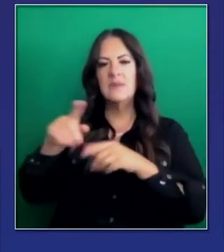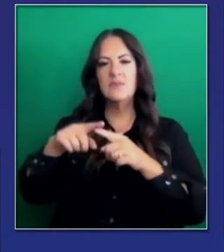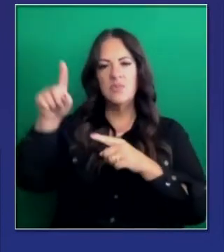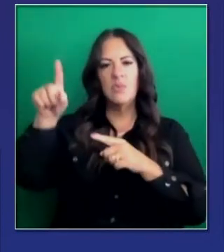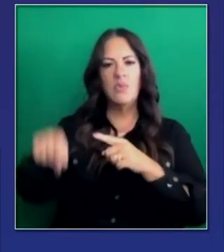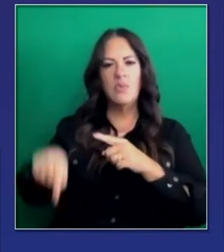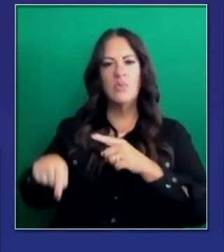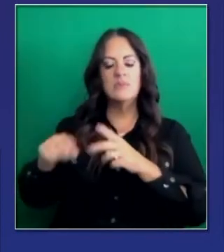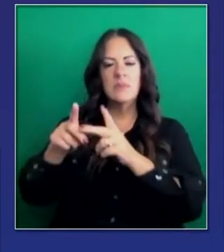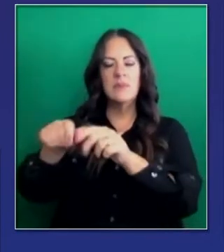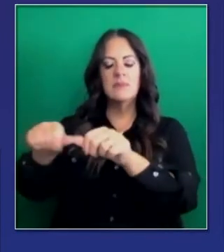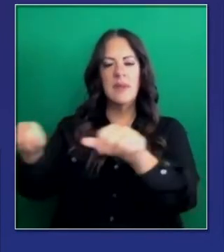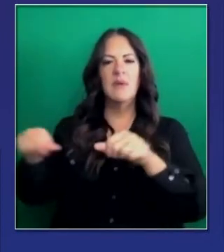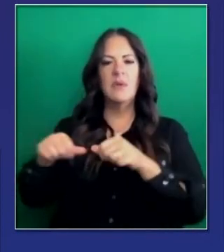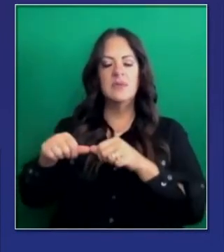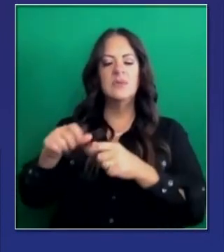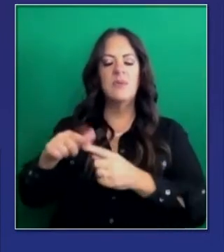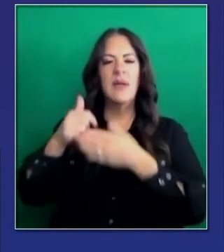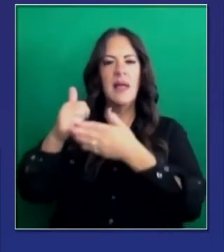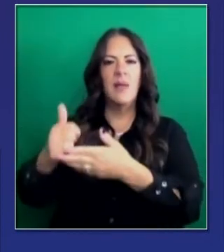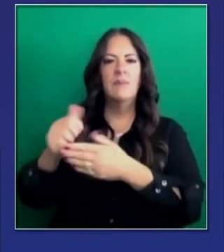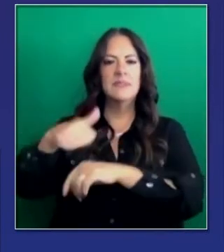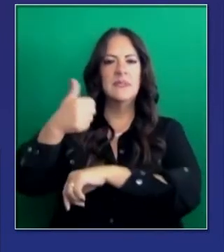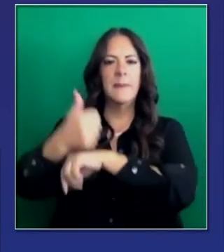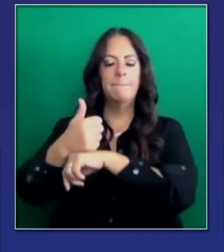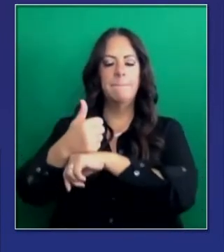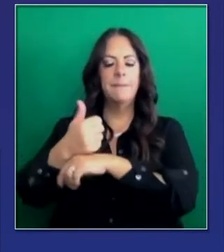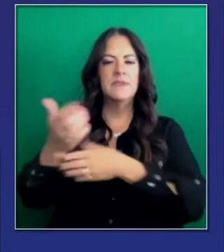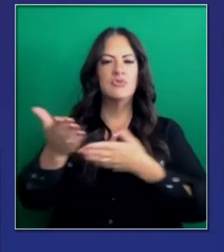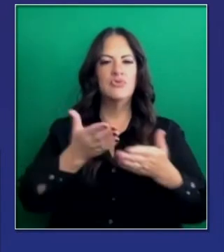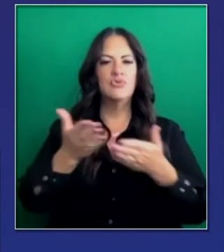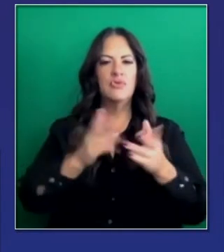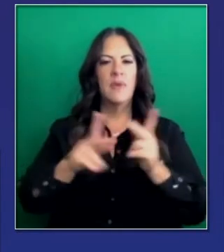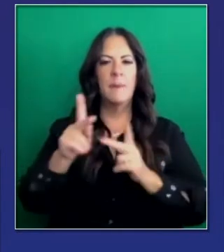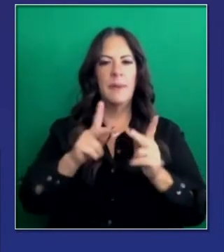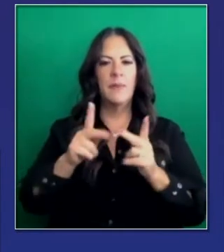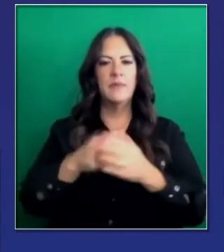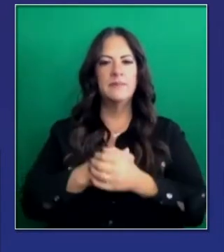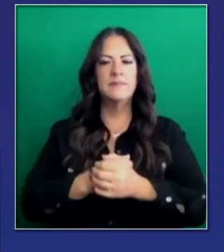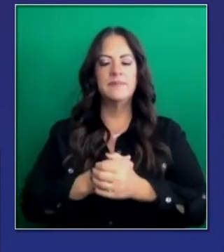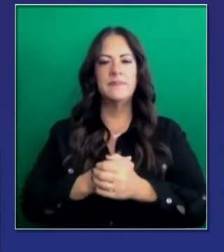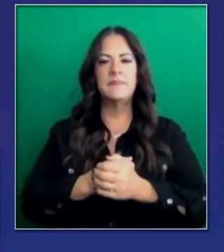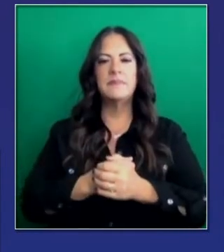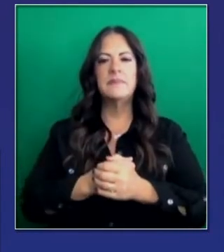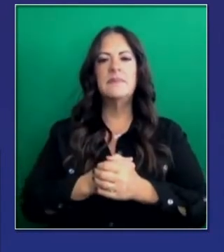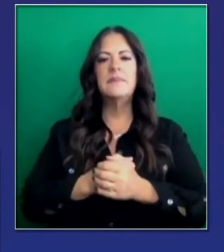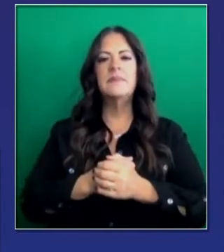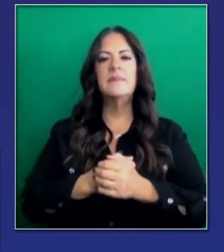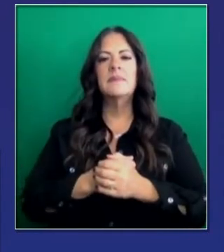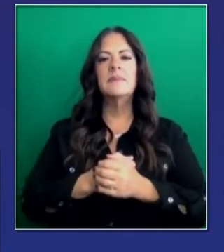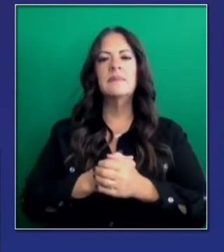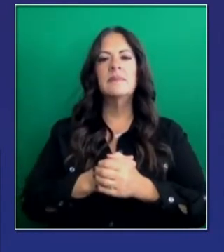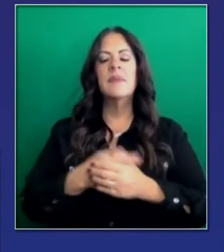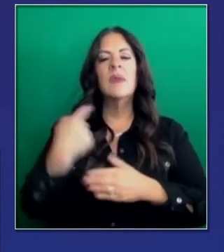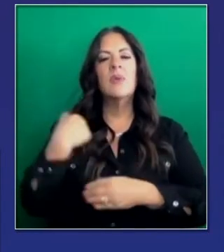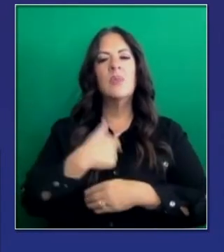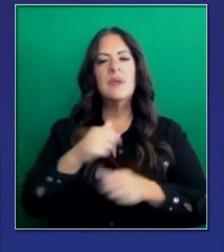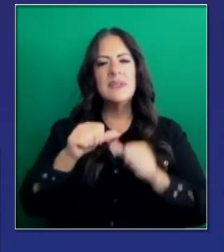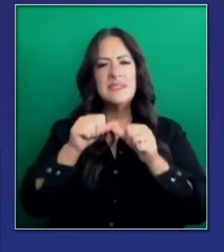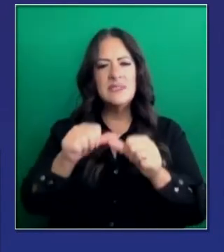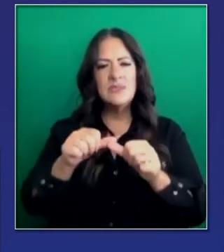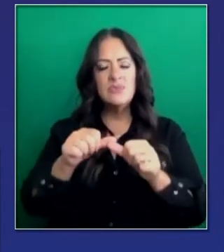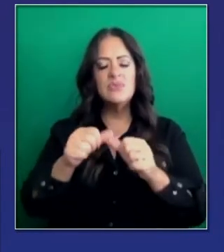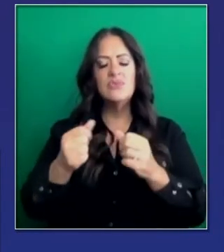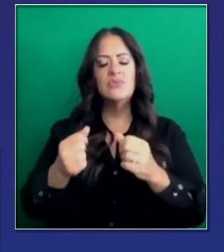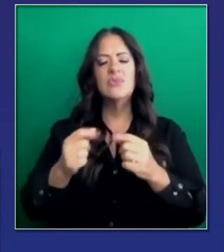en el sistema de hospitales en general que tiene que apoyarlos en cuanto al apoyo seguimos haciendo más que